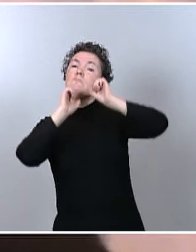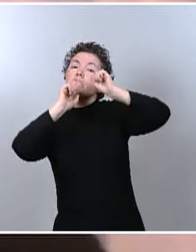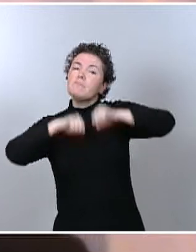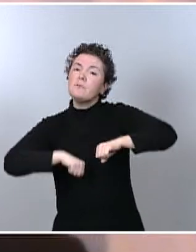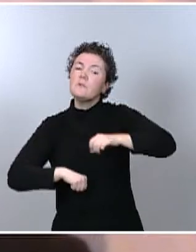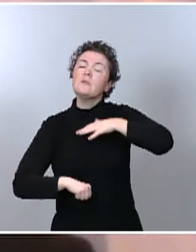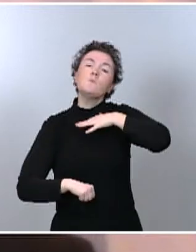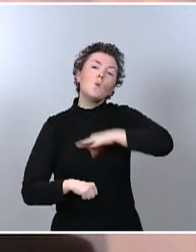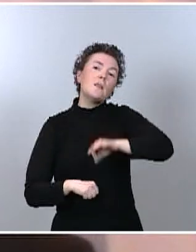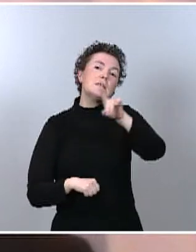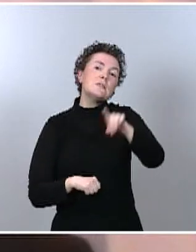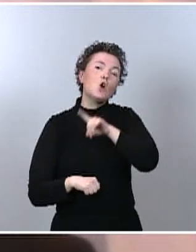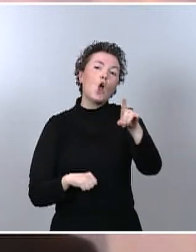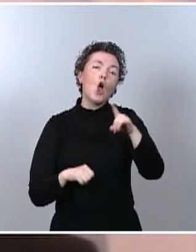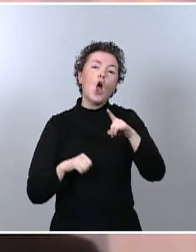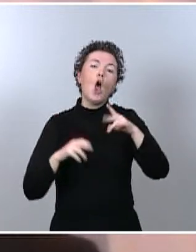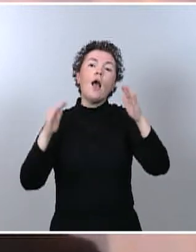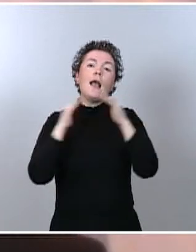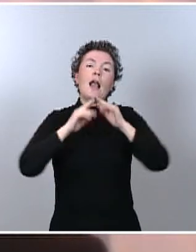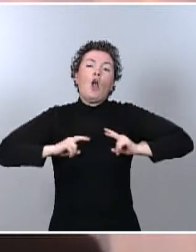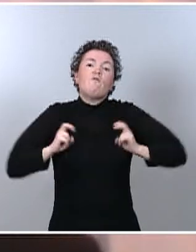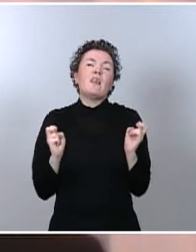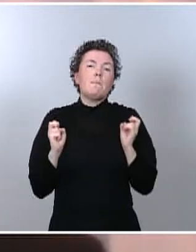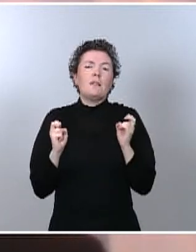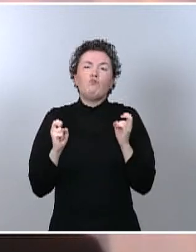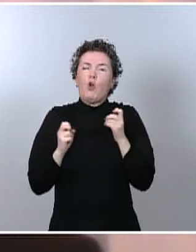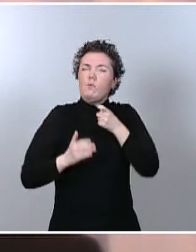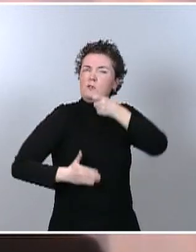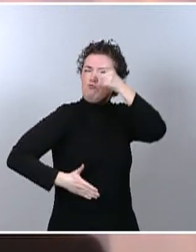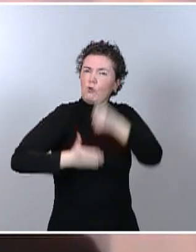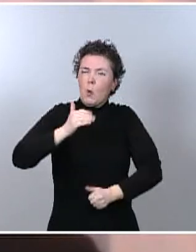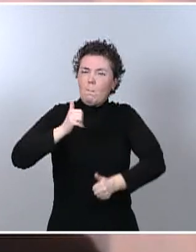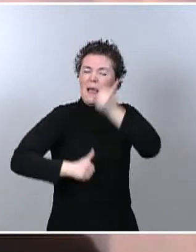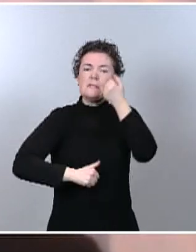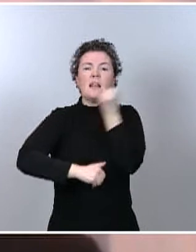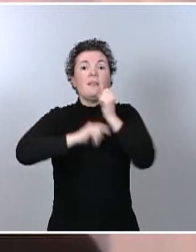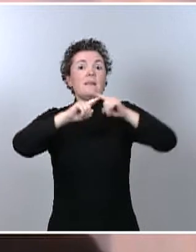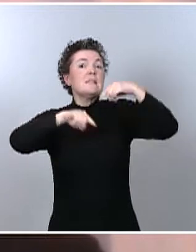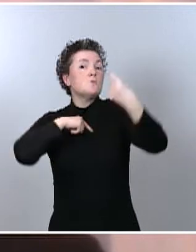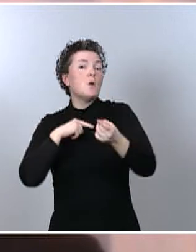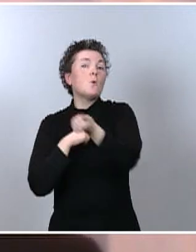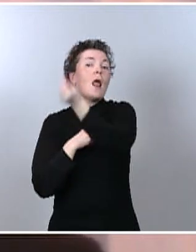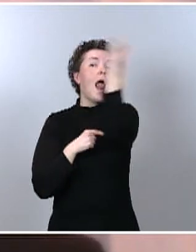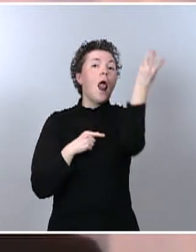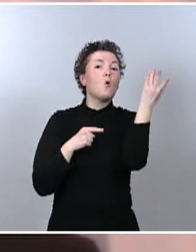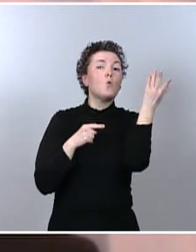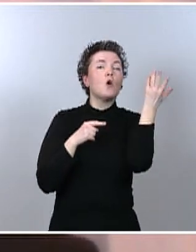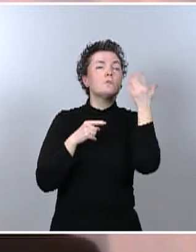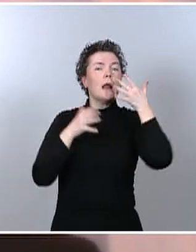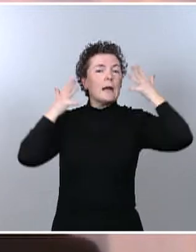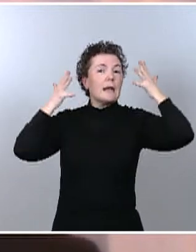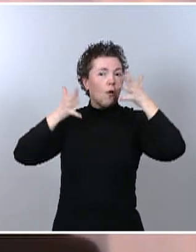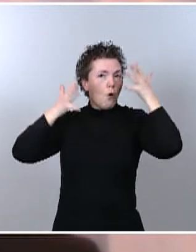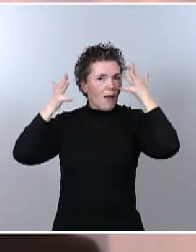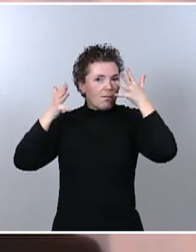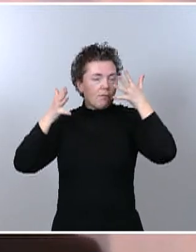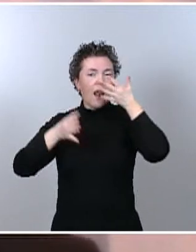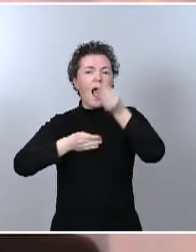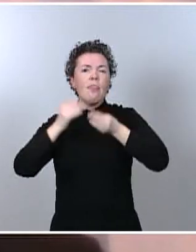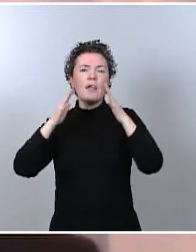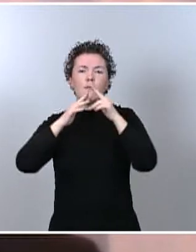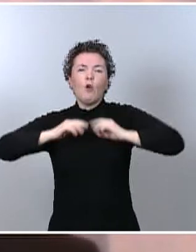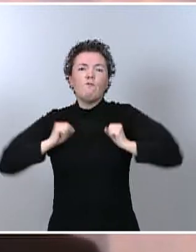Hola, buenas tardes, ministros. Yo por un lado quería preguntar si en el Consejo Interterritorial se ha acordado o se ha comentado